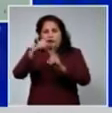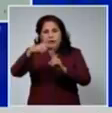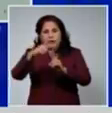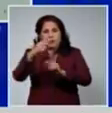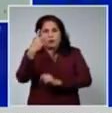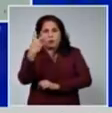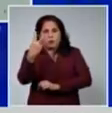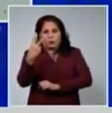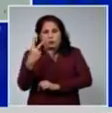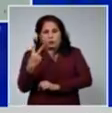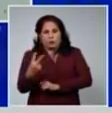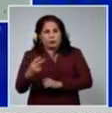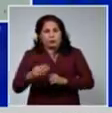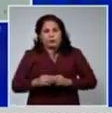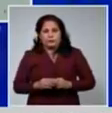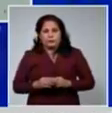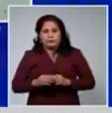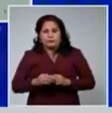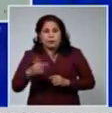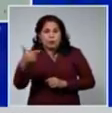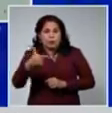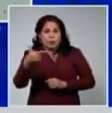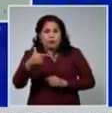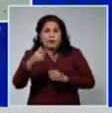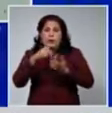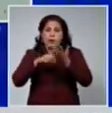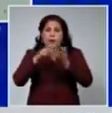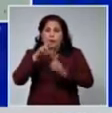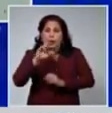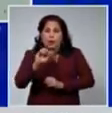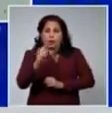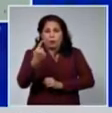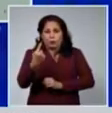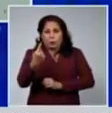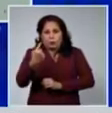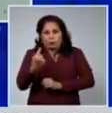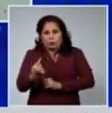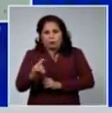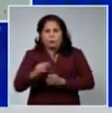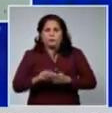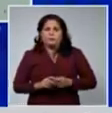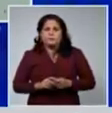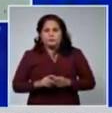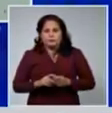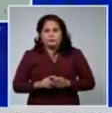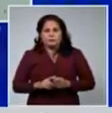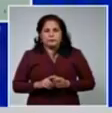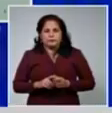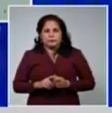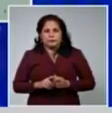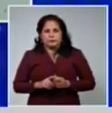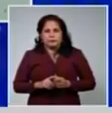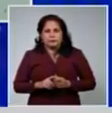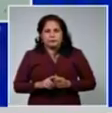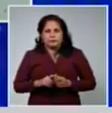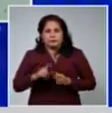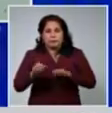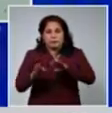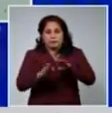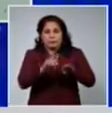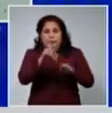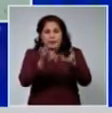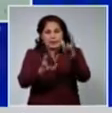entrar alguno en juego ya no en un paso del puerto entrada o sin fuego